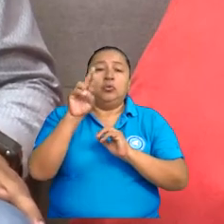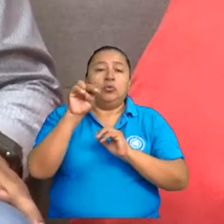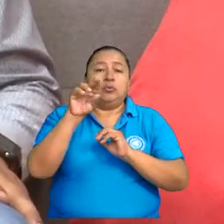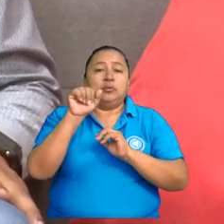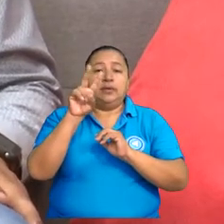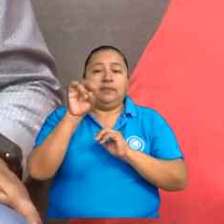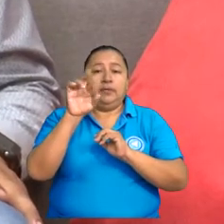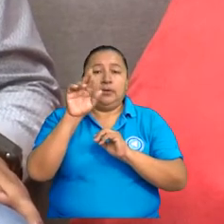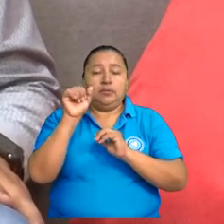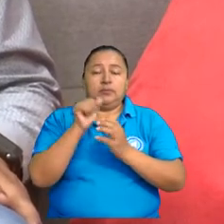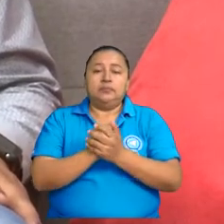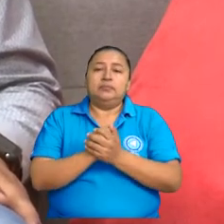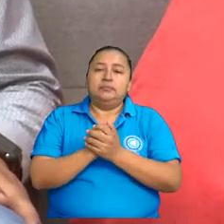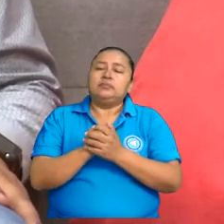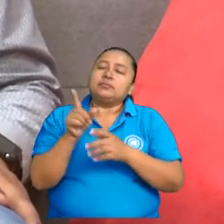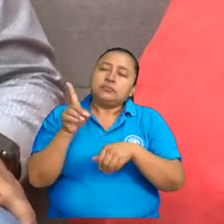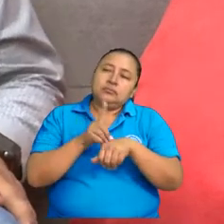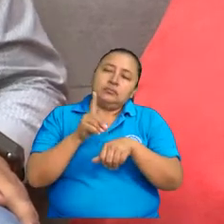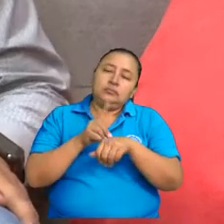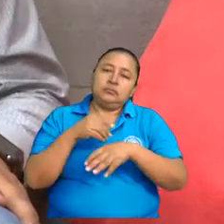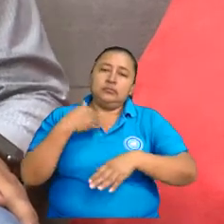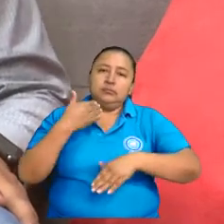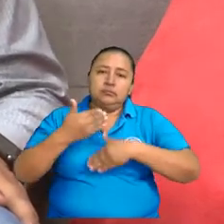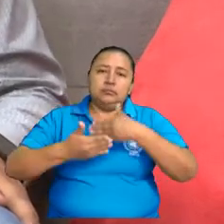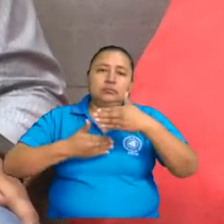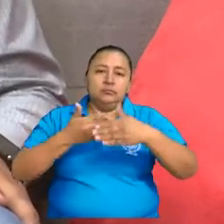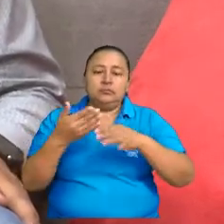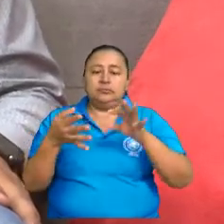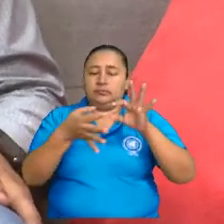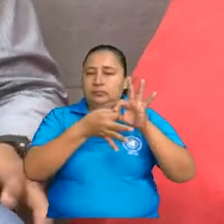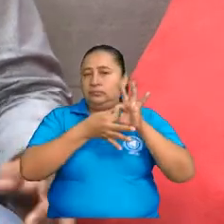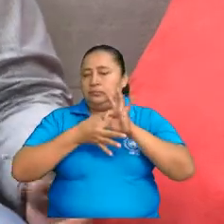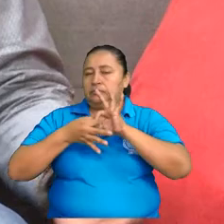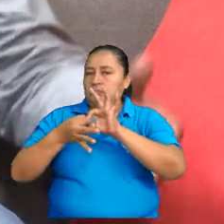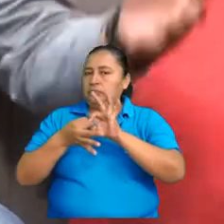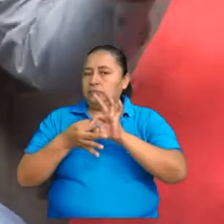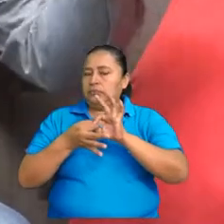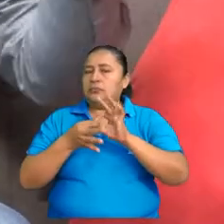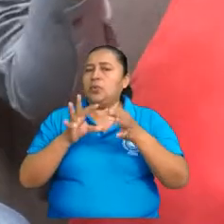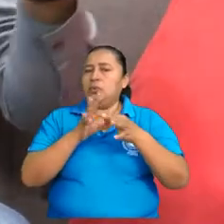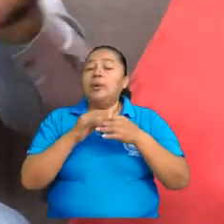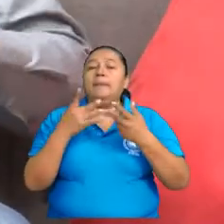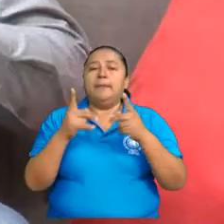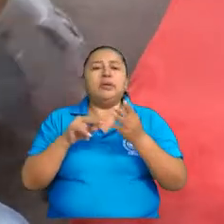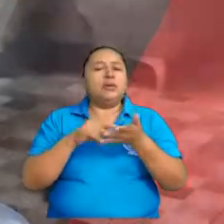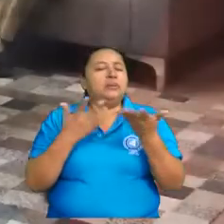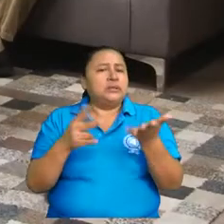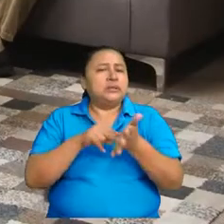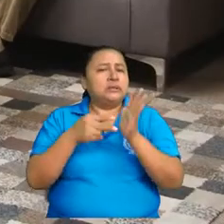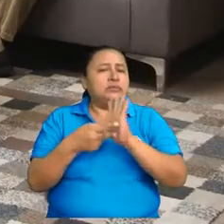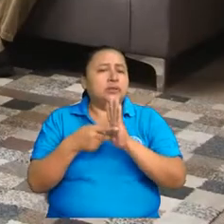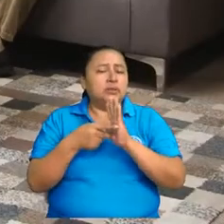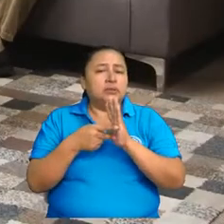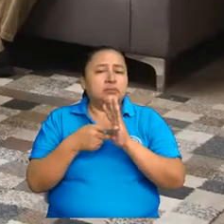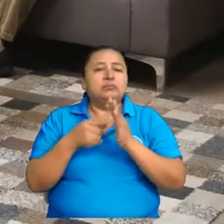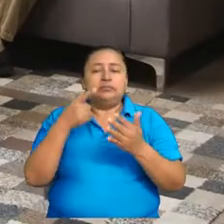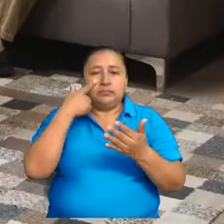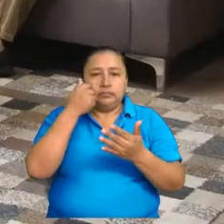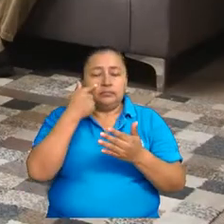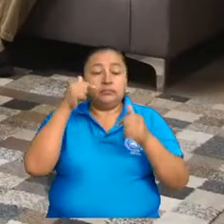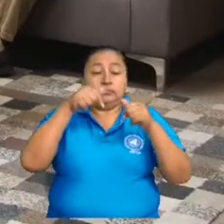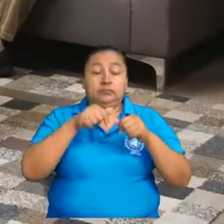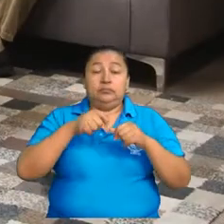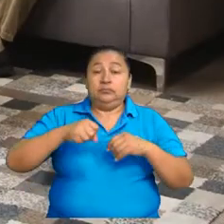un proceso bastante intrínseco porque implica también el reconocimiento no solo de la sociedad de ciertos hábitos